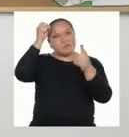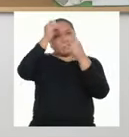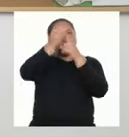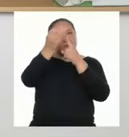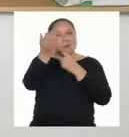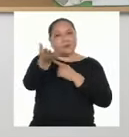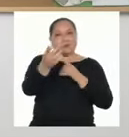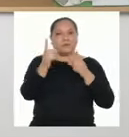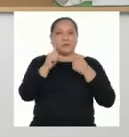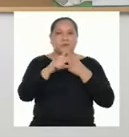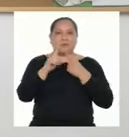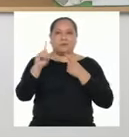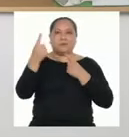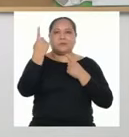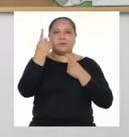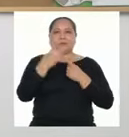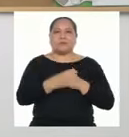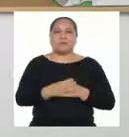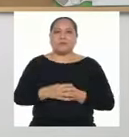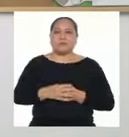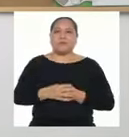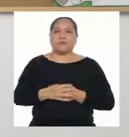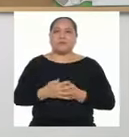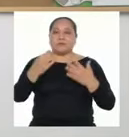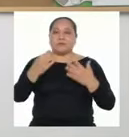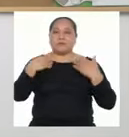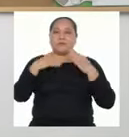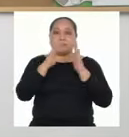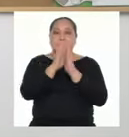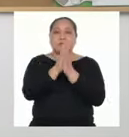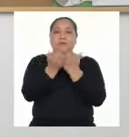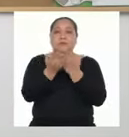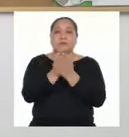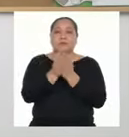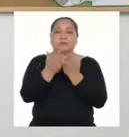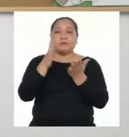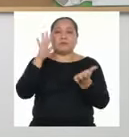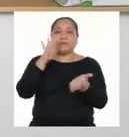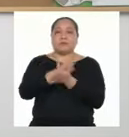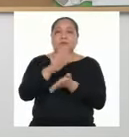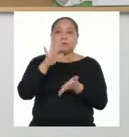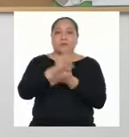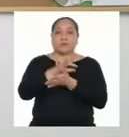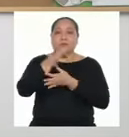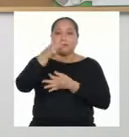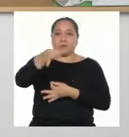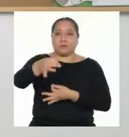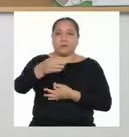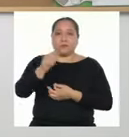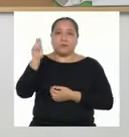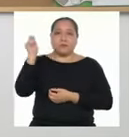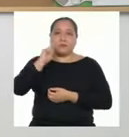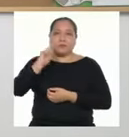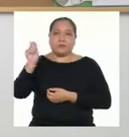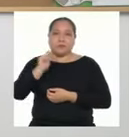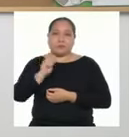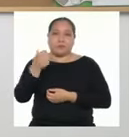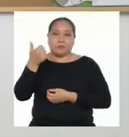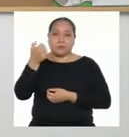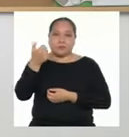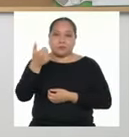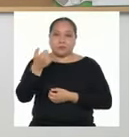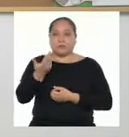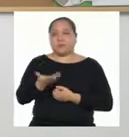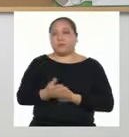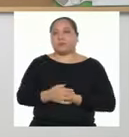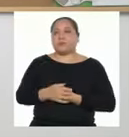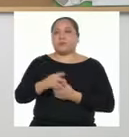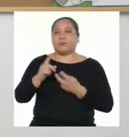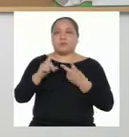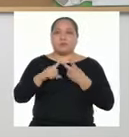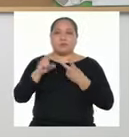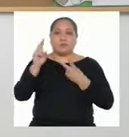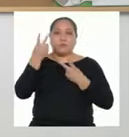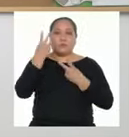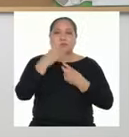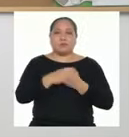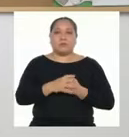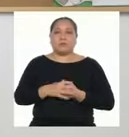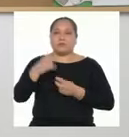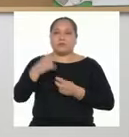reto. Primero, tenga a la mano un cuaderno u hojas de papel y lapicero o lápiz.